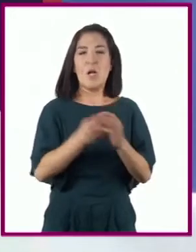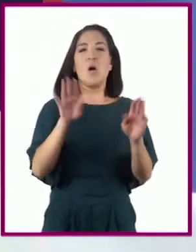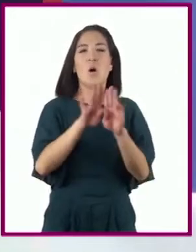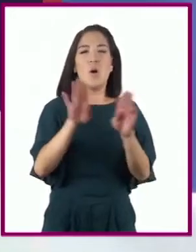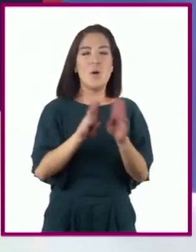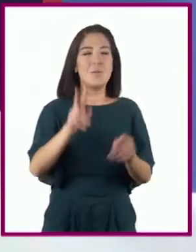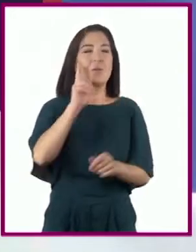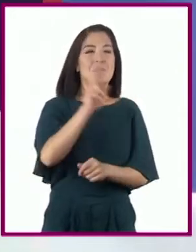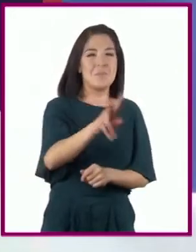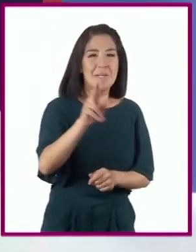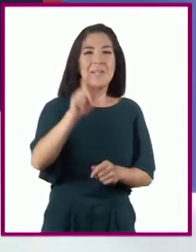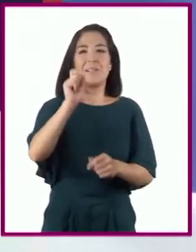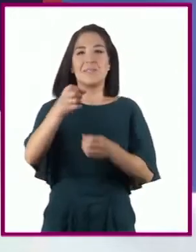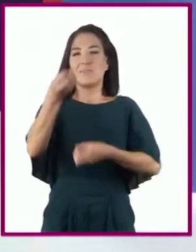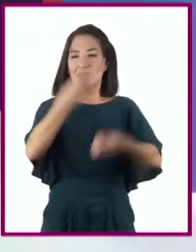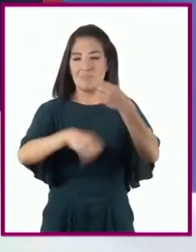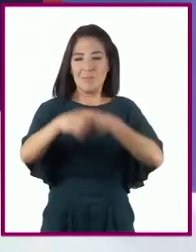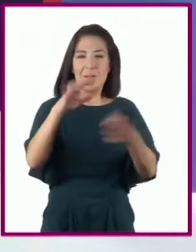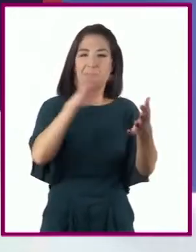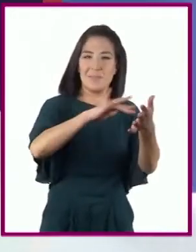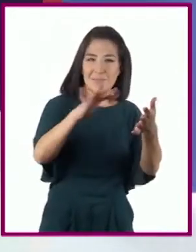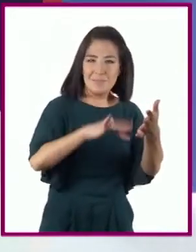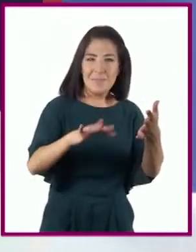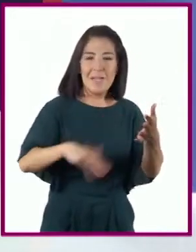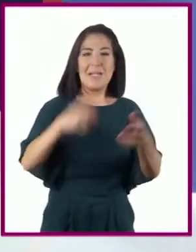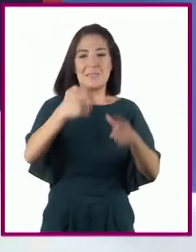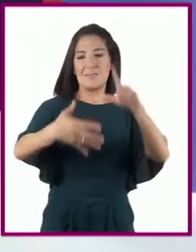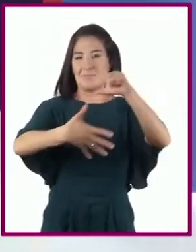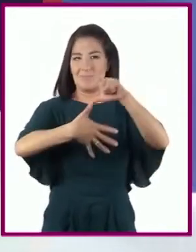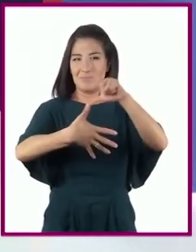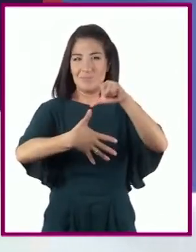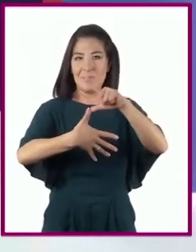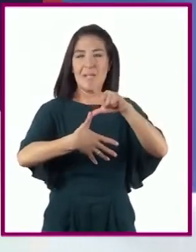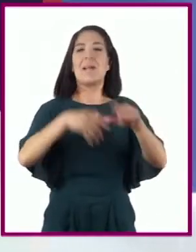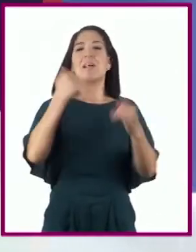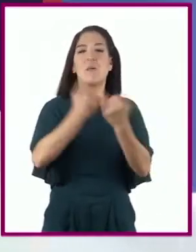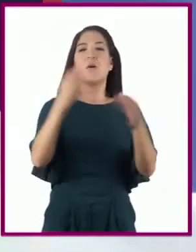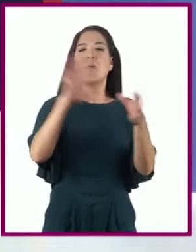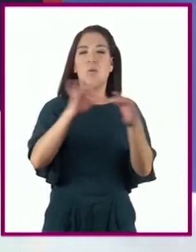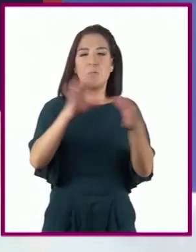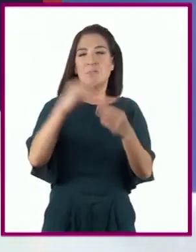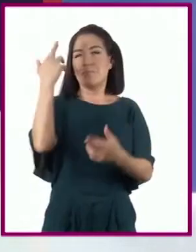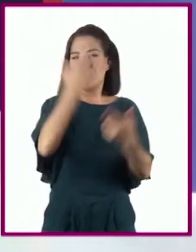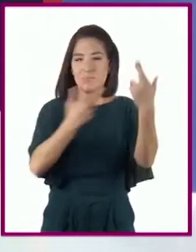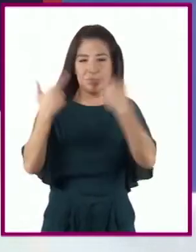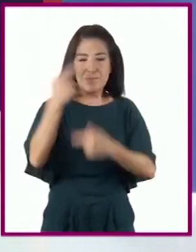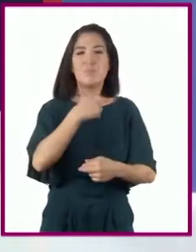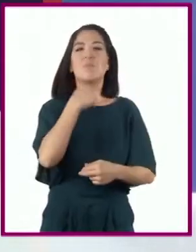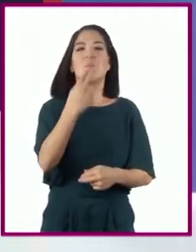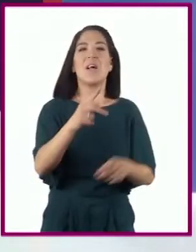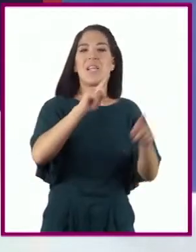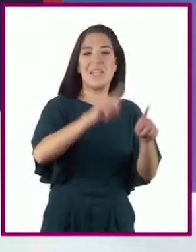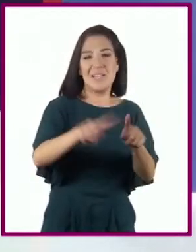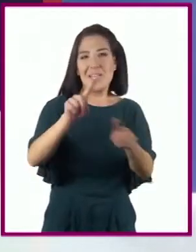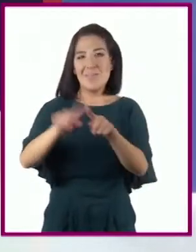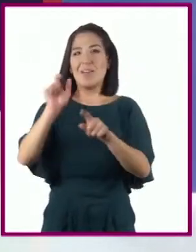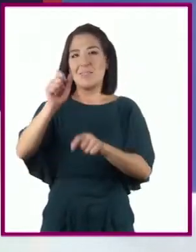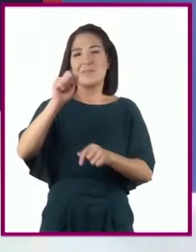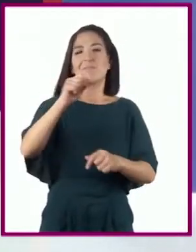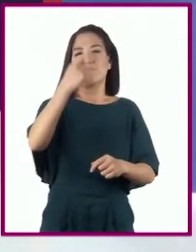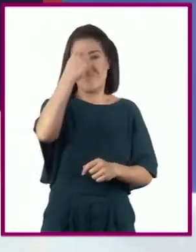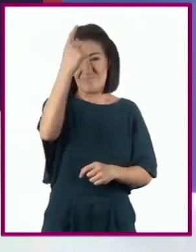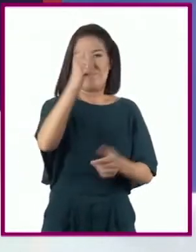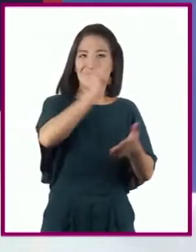a algunas obras literarias latinoamericanas y analizaremos las voces narrativas que utilizan diferentes autores para expresar